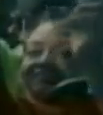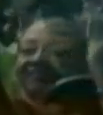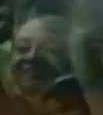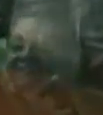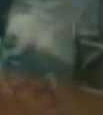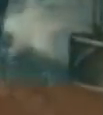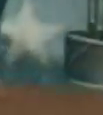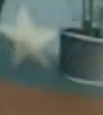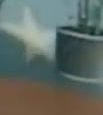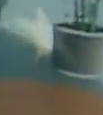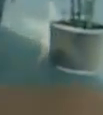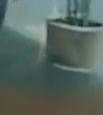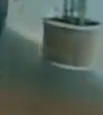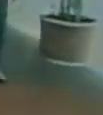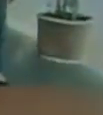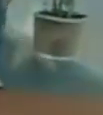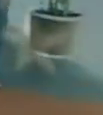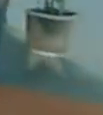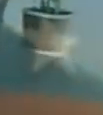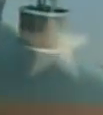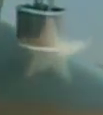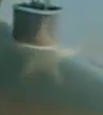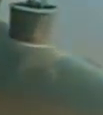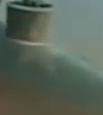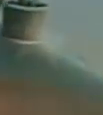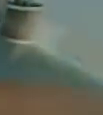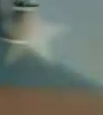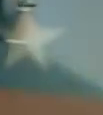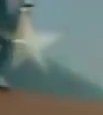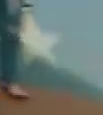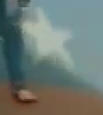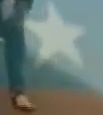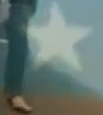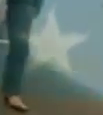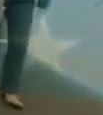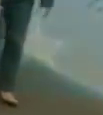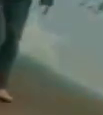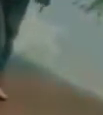victoria la he conquistado con esfuerzo, la hemos conquistado